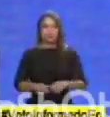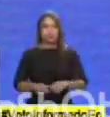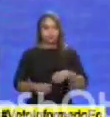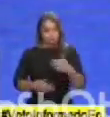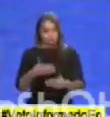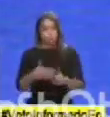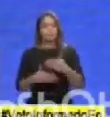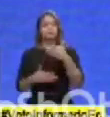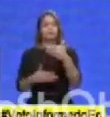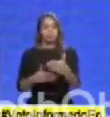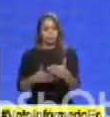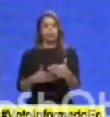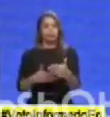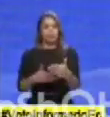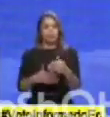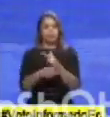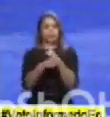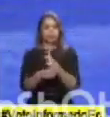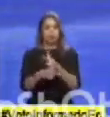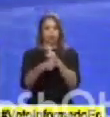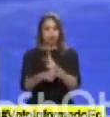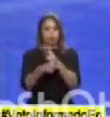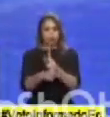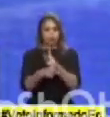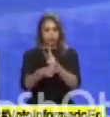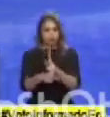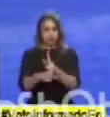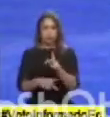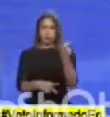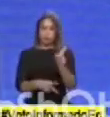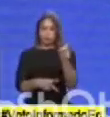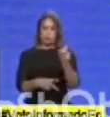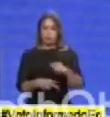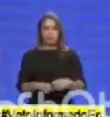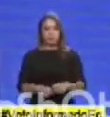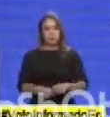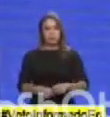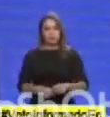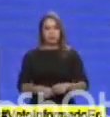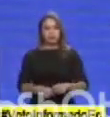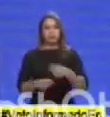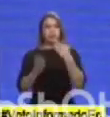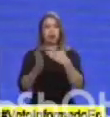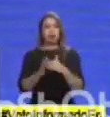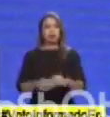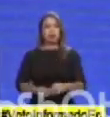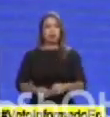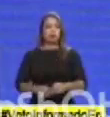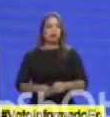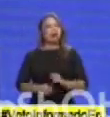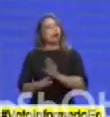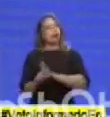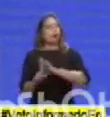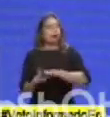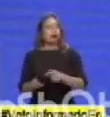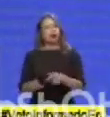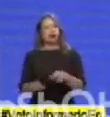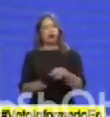procesos realmente blindados blindados que no puedan ser metidas las manos de los políticos en la designación de